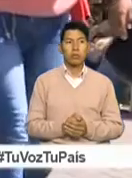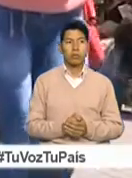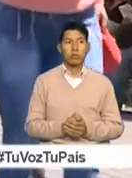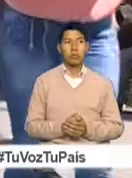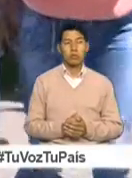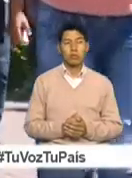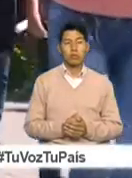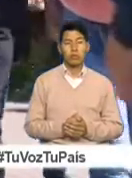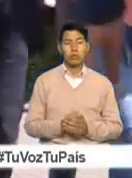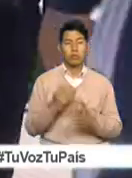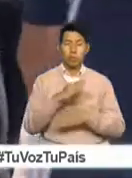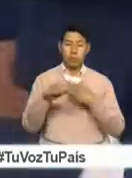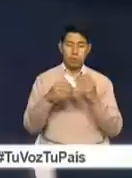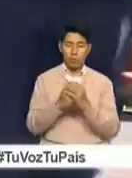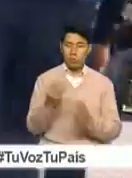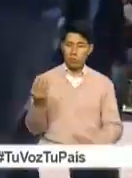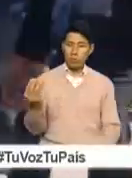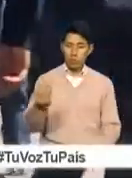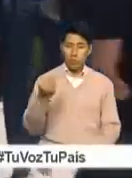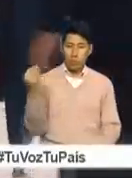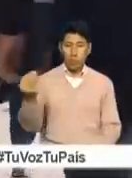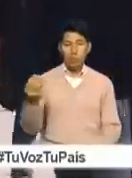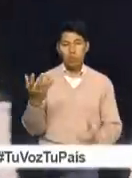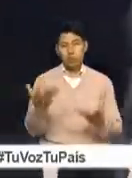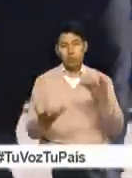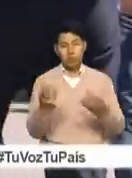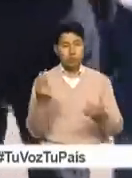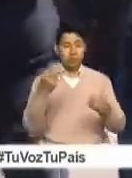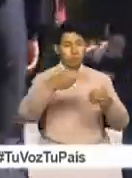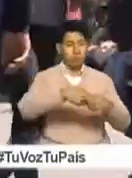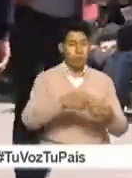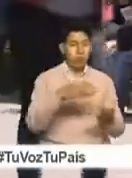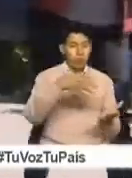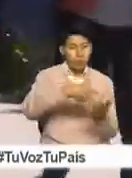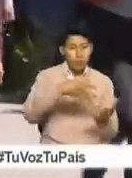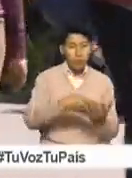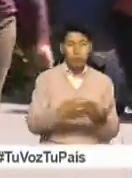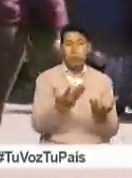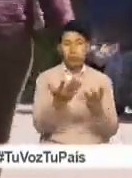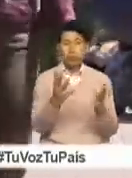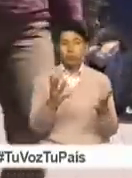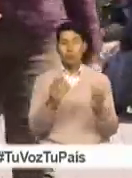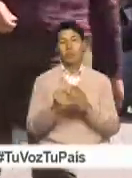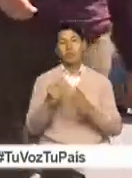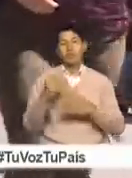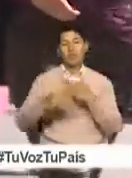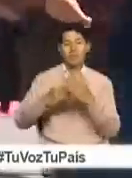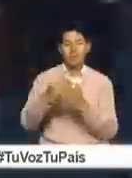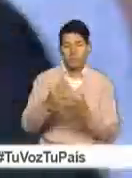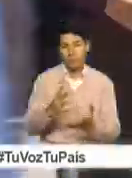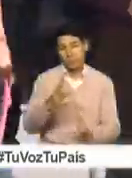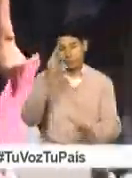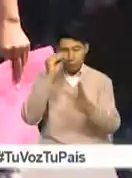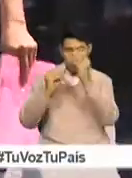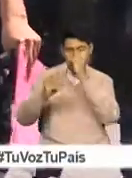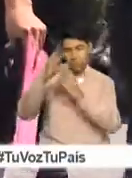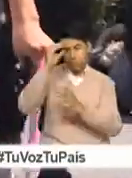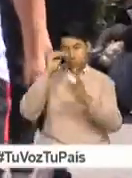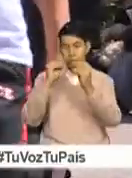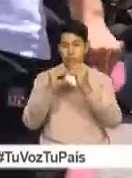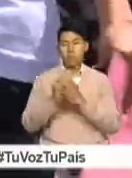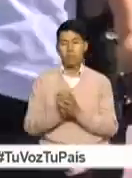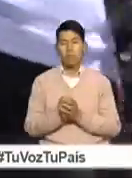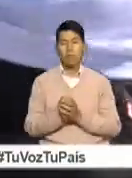los estudiantes que no logren obtener un cupo podrán acceder a un proceso de nivelación pues es importante recalcar que los puntajes más altos